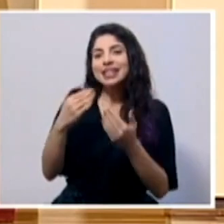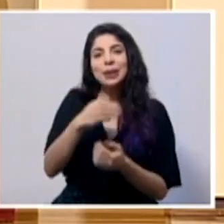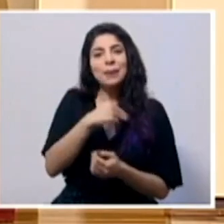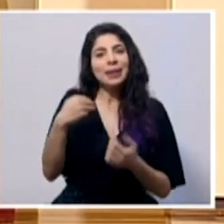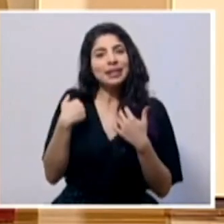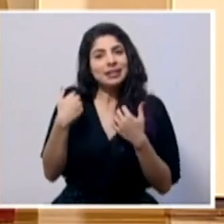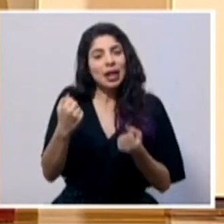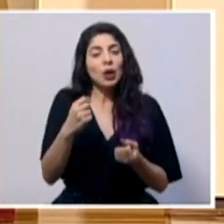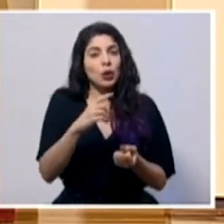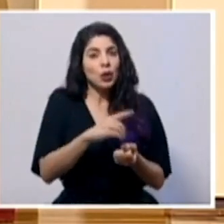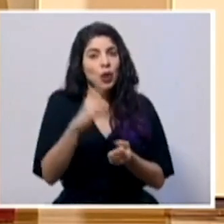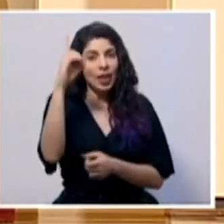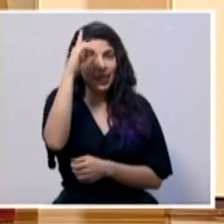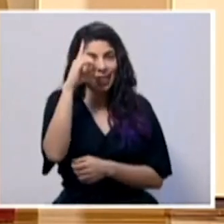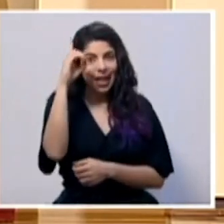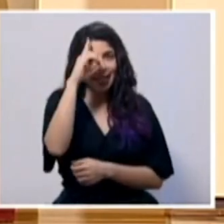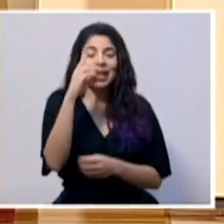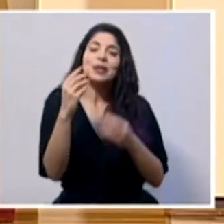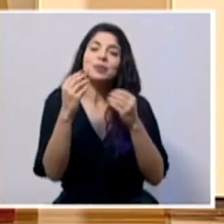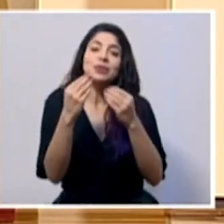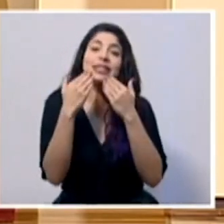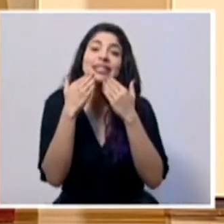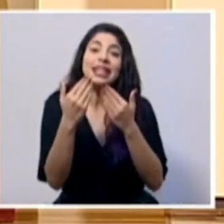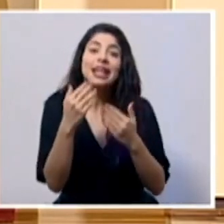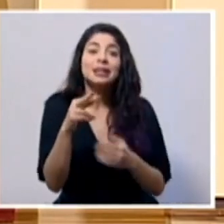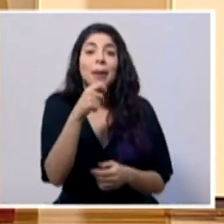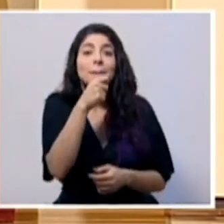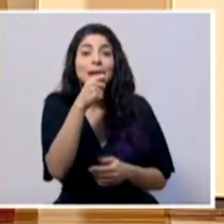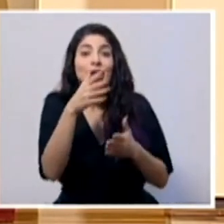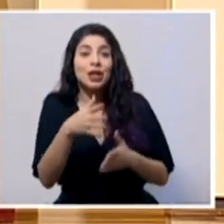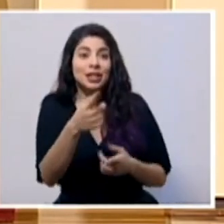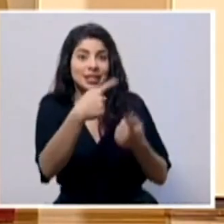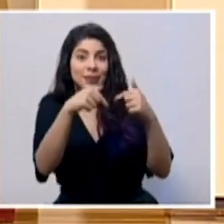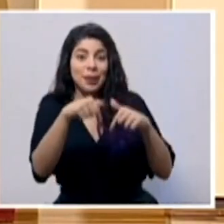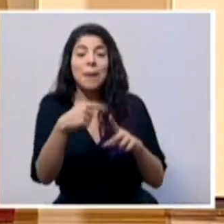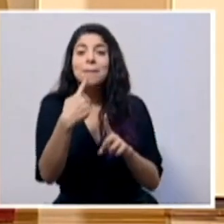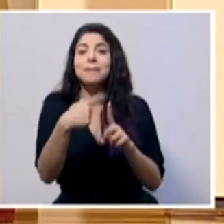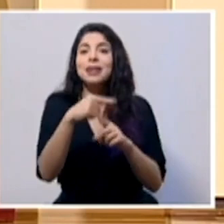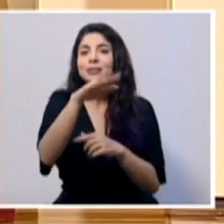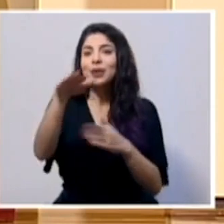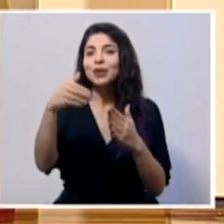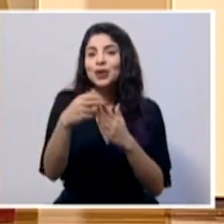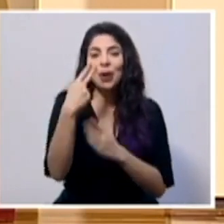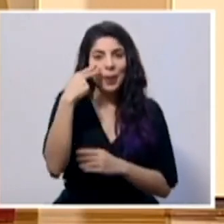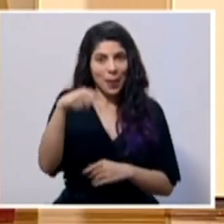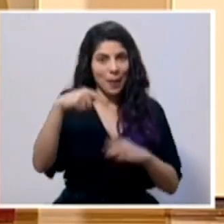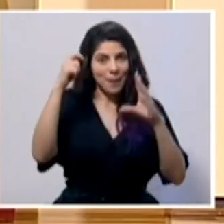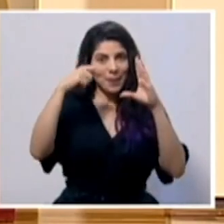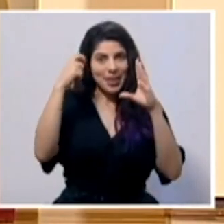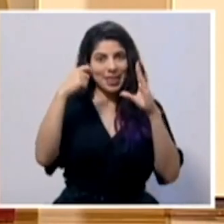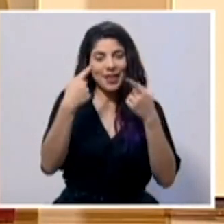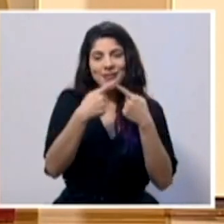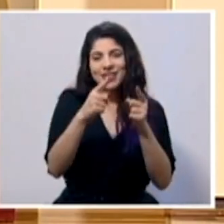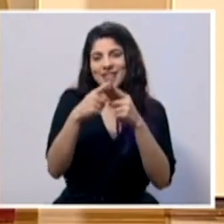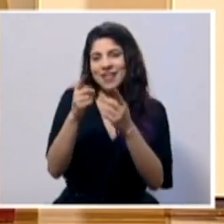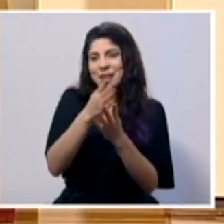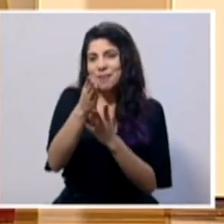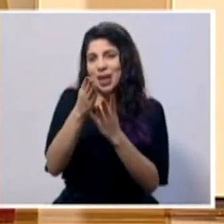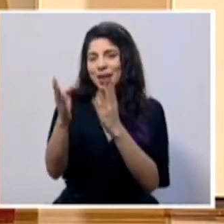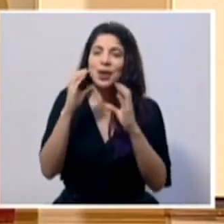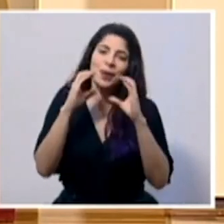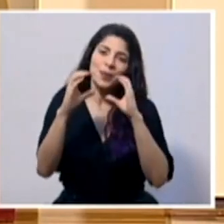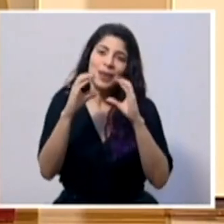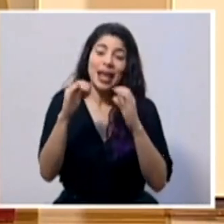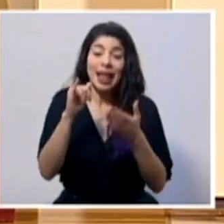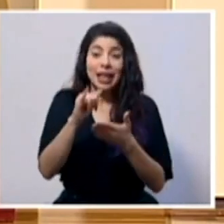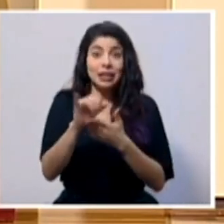de Salud, al doctor Daniel Salas. Muchísimas gracias a los colegas que nos acompañaron y a quienes siguieron esta transmisión a través de los distintos medios de